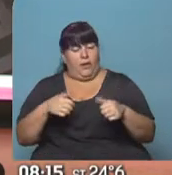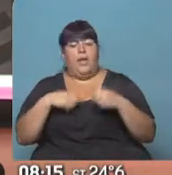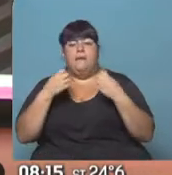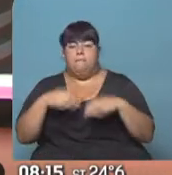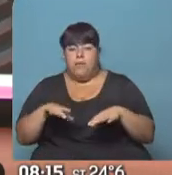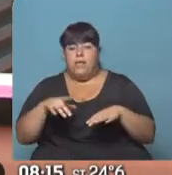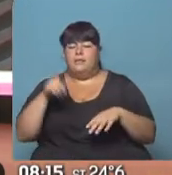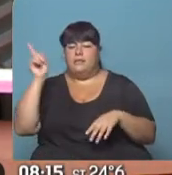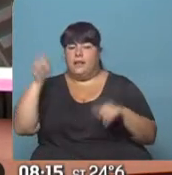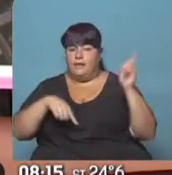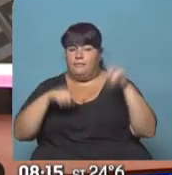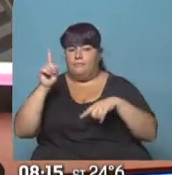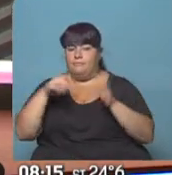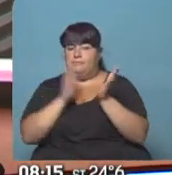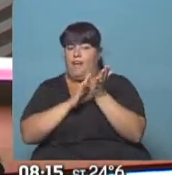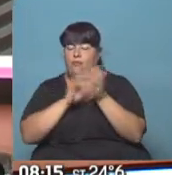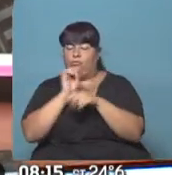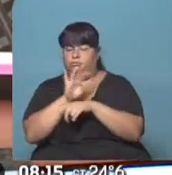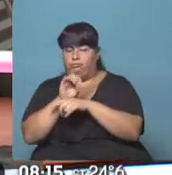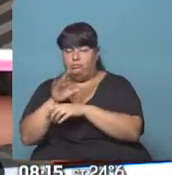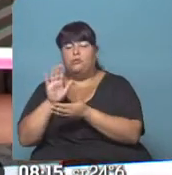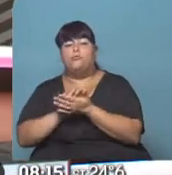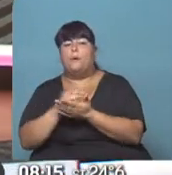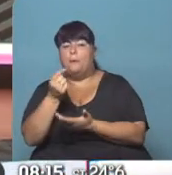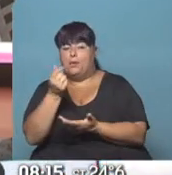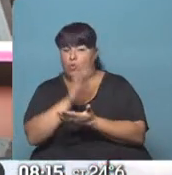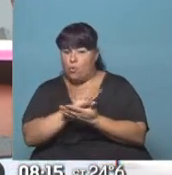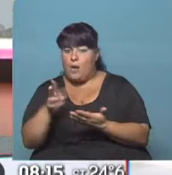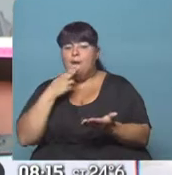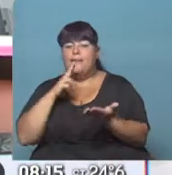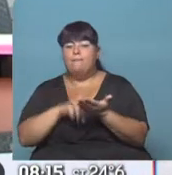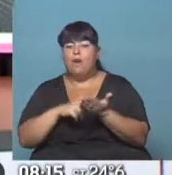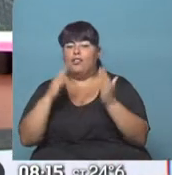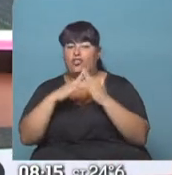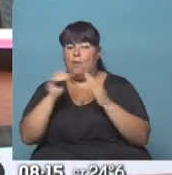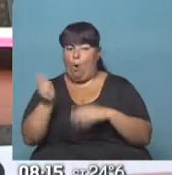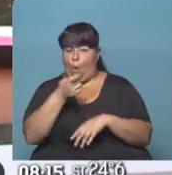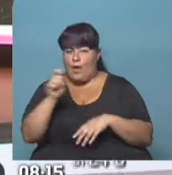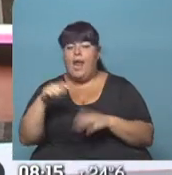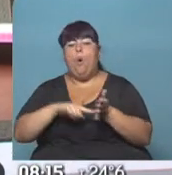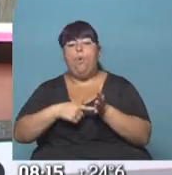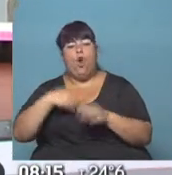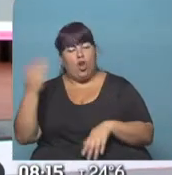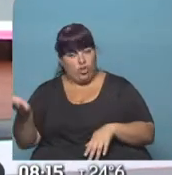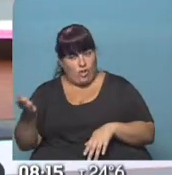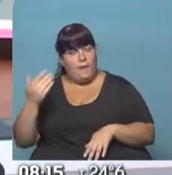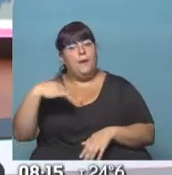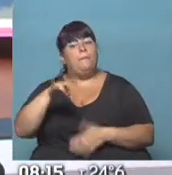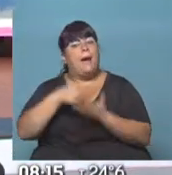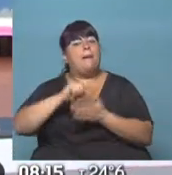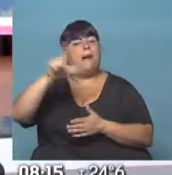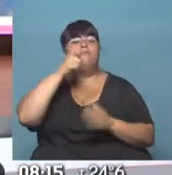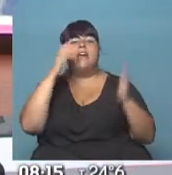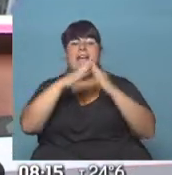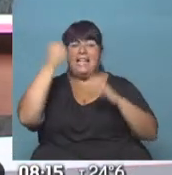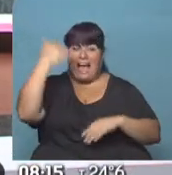Empezaron a llegar las boletas con los nuevos valores del impuesto inmobiliario en la provincia de Buenos Aires. Van a pagar más